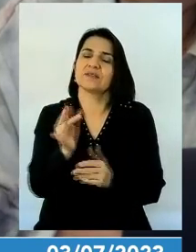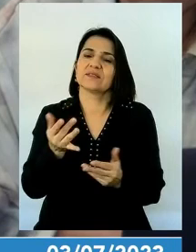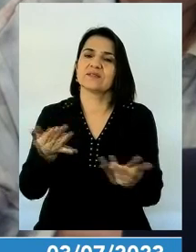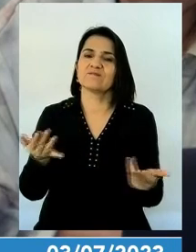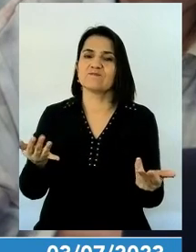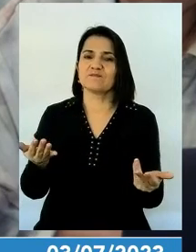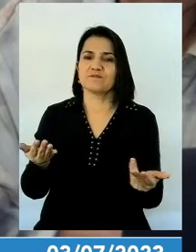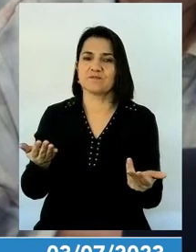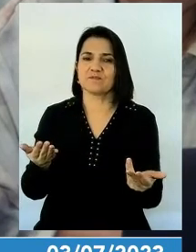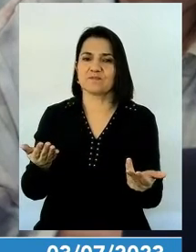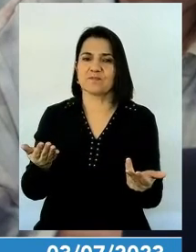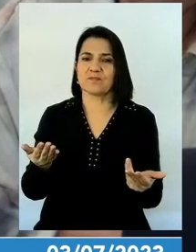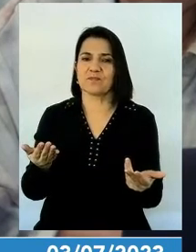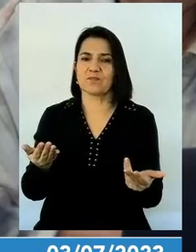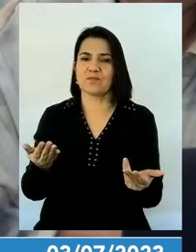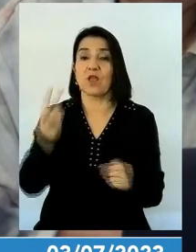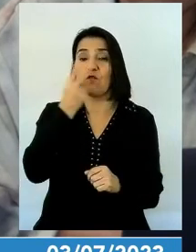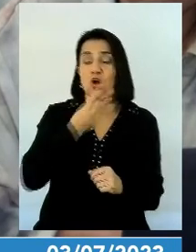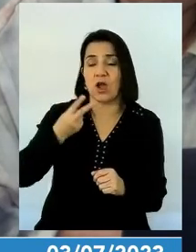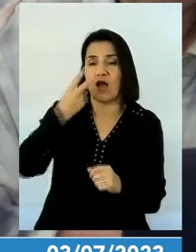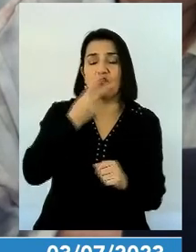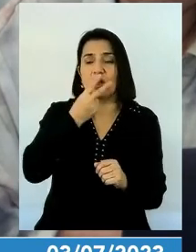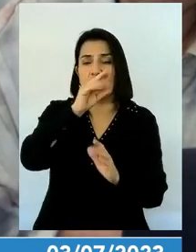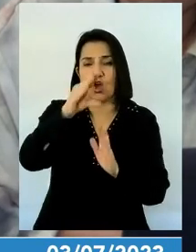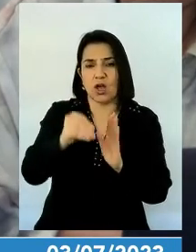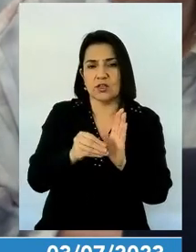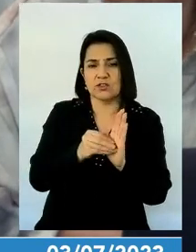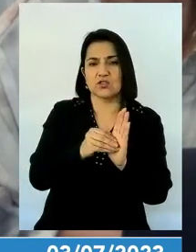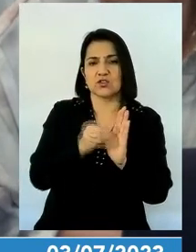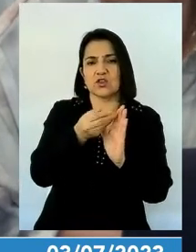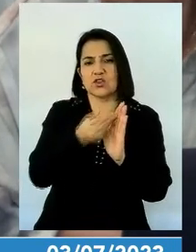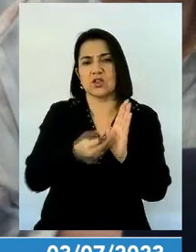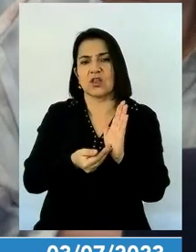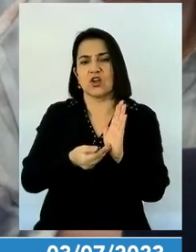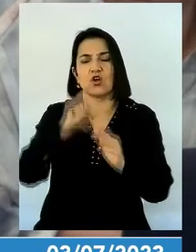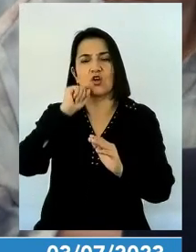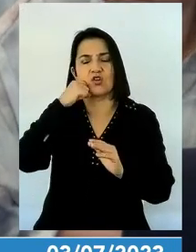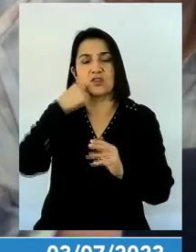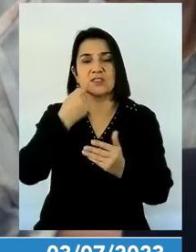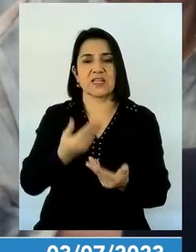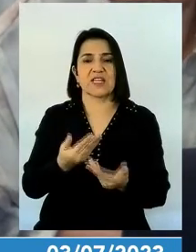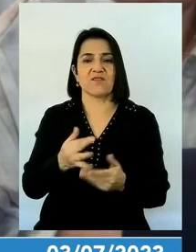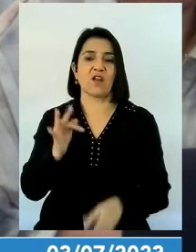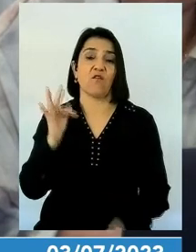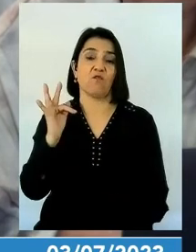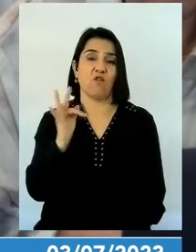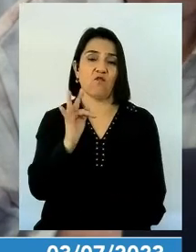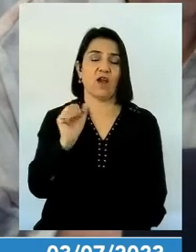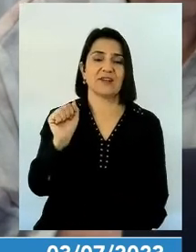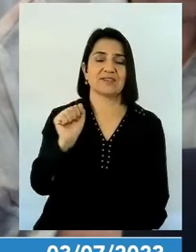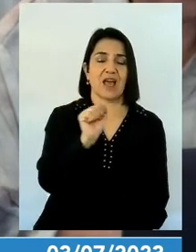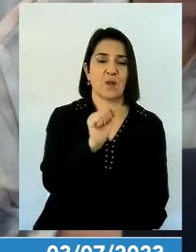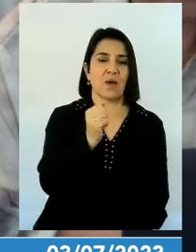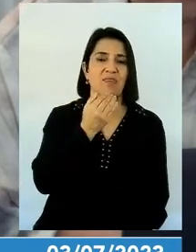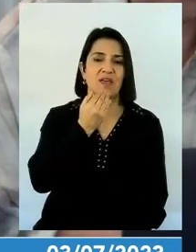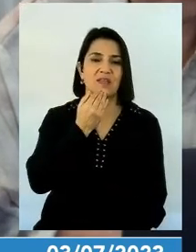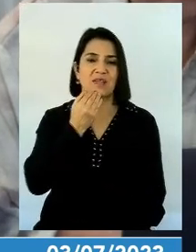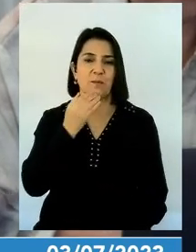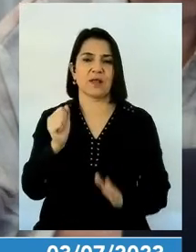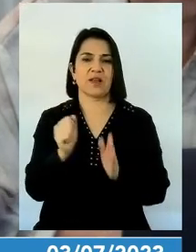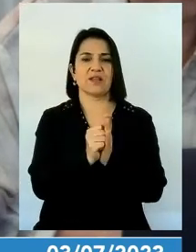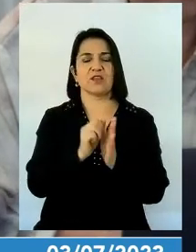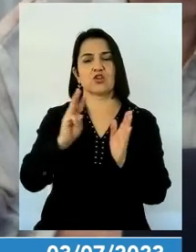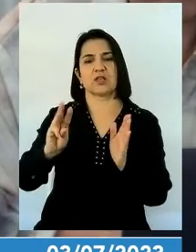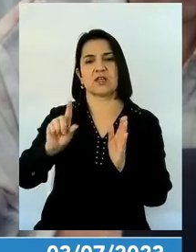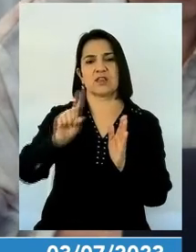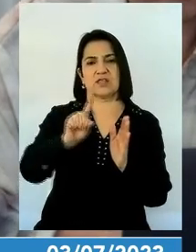vocabularios que están insertos dentro de lo que pertenece a las Fuerzas Armadas, como en los artículos del 32, el 17 también y el